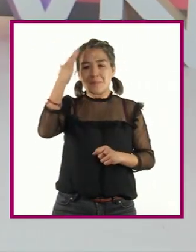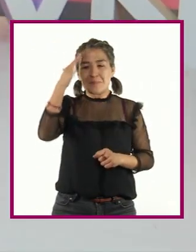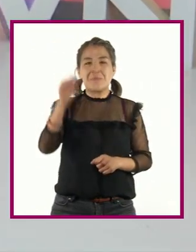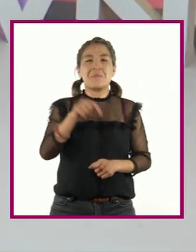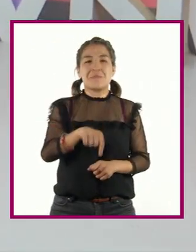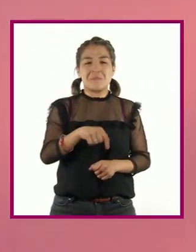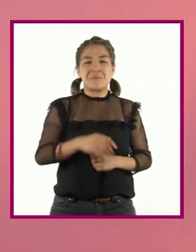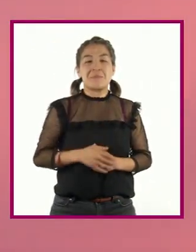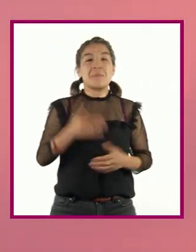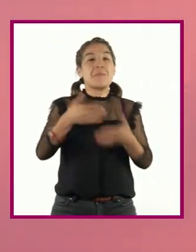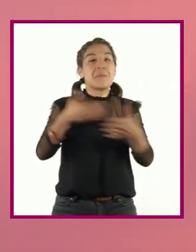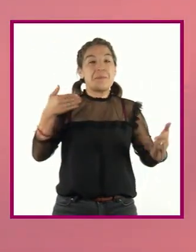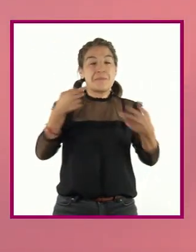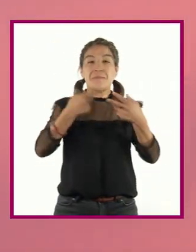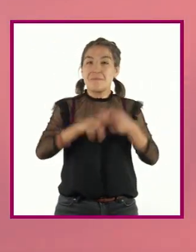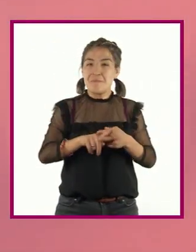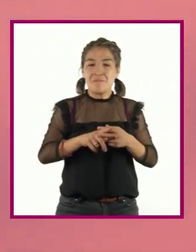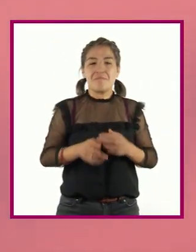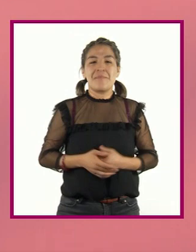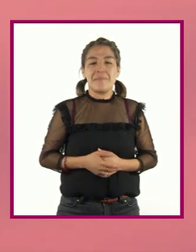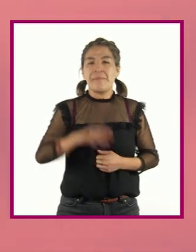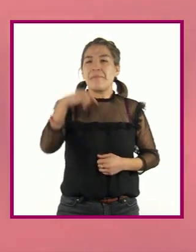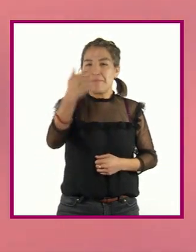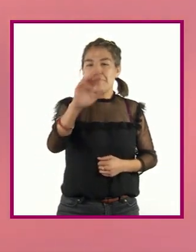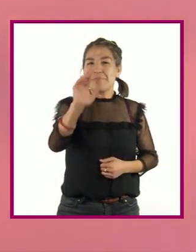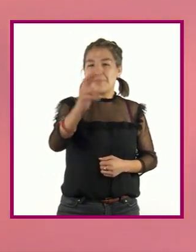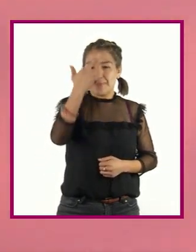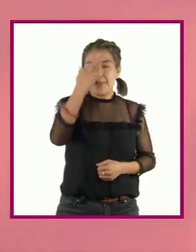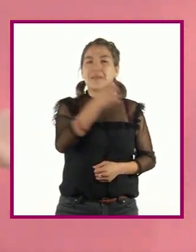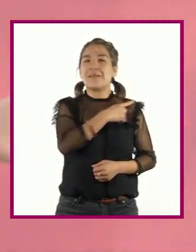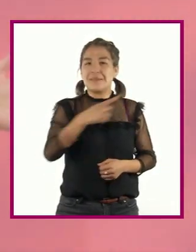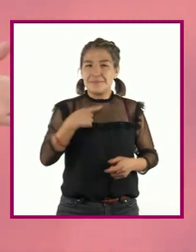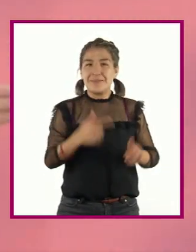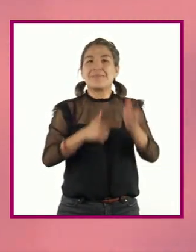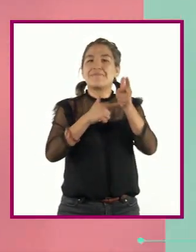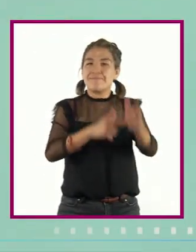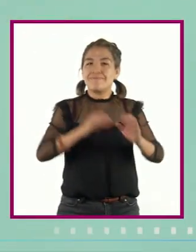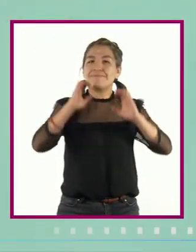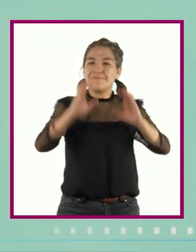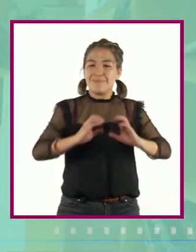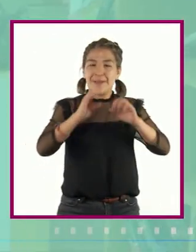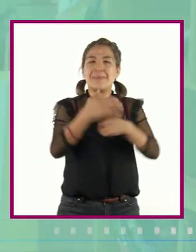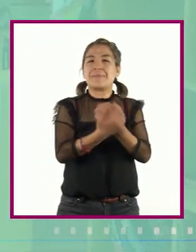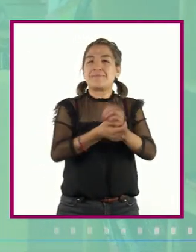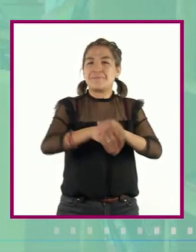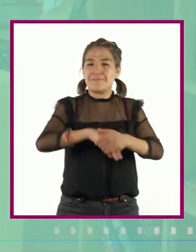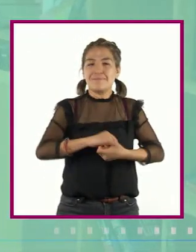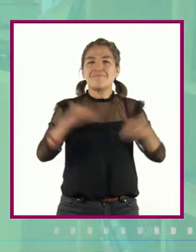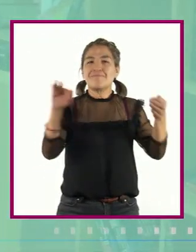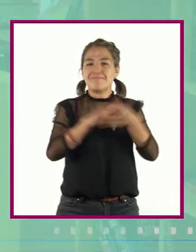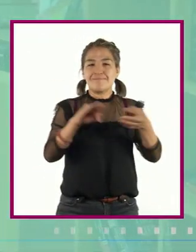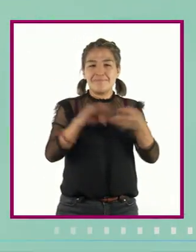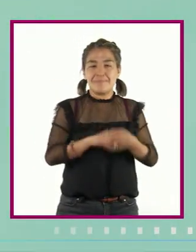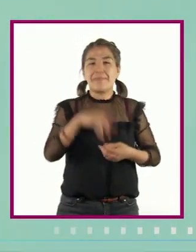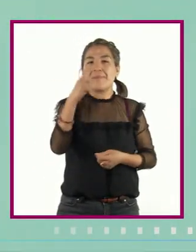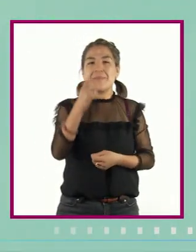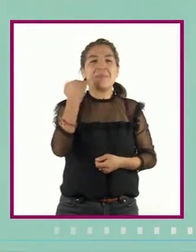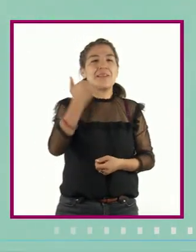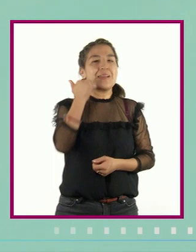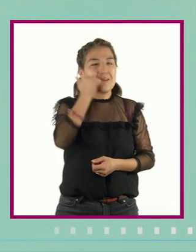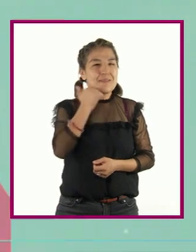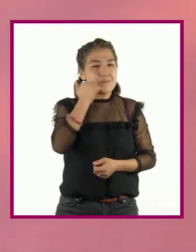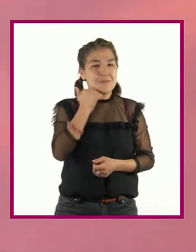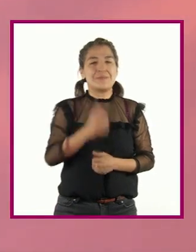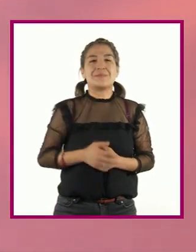secundaria. Antes de iniciar, les recuerdo que debemos seguir cuidándonos, lavando frecuentemente nuestras manos con agua y